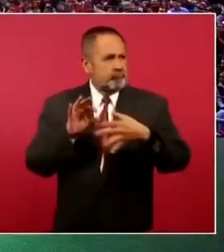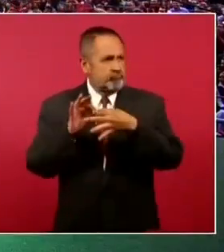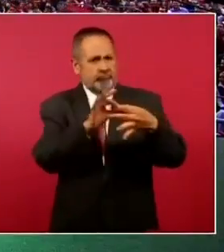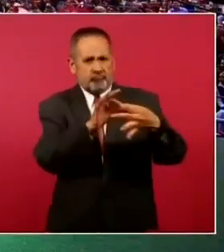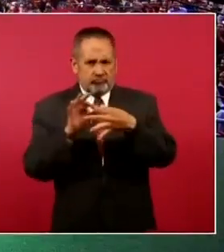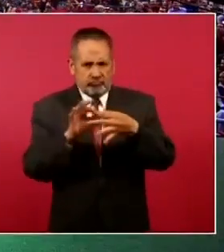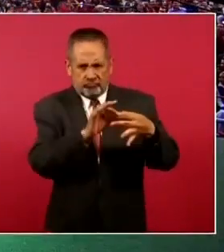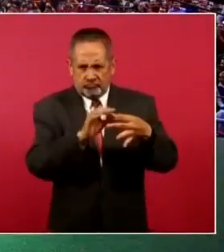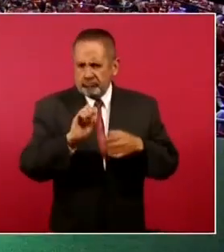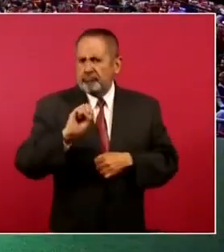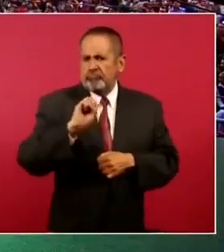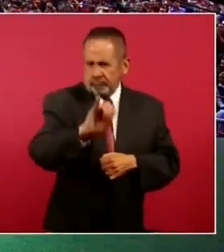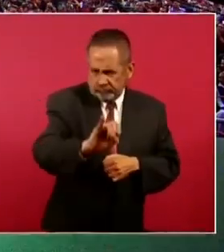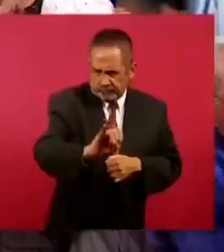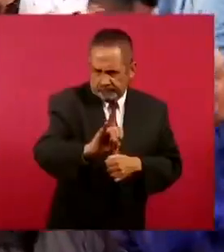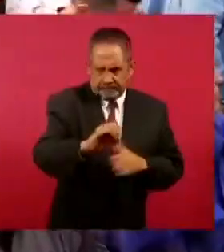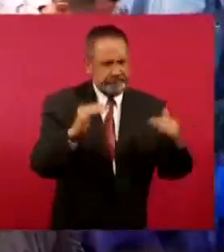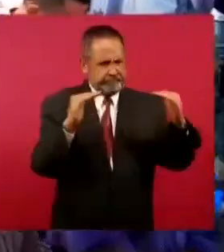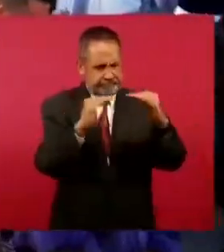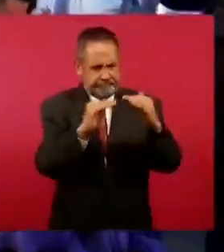¿Cooperación? Sí.